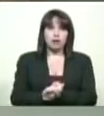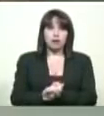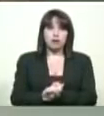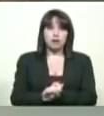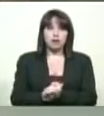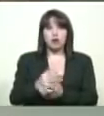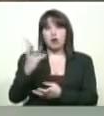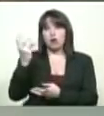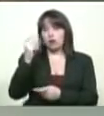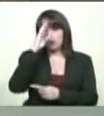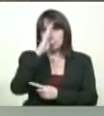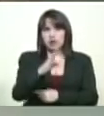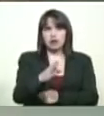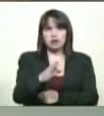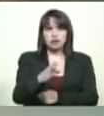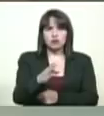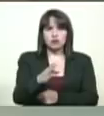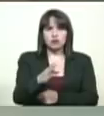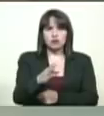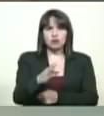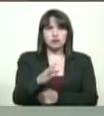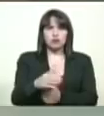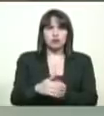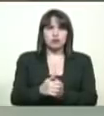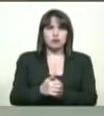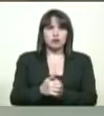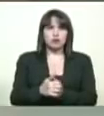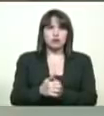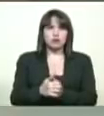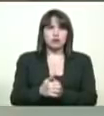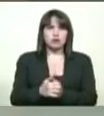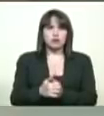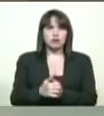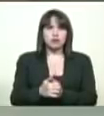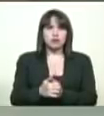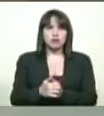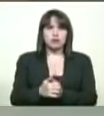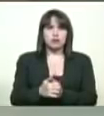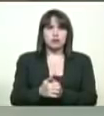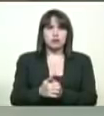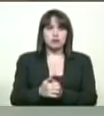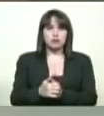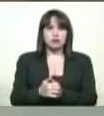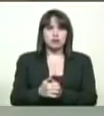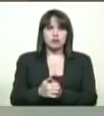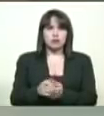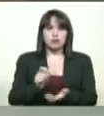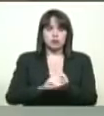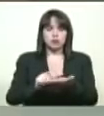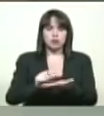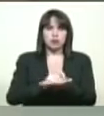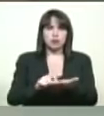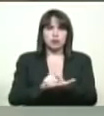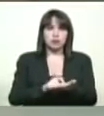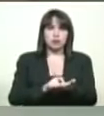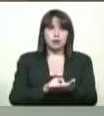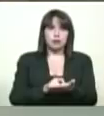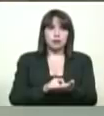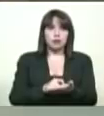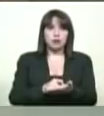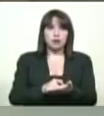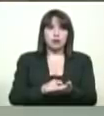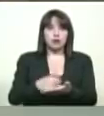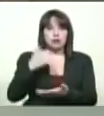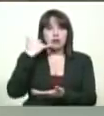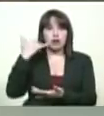cuenta directa creo que me dijo aja cuenta anoté chucho la persona le paga por